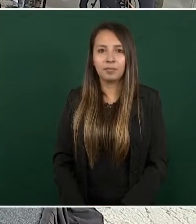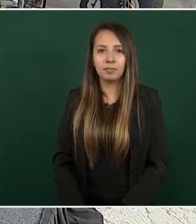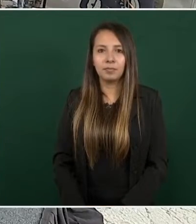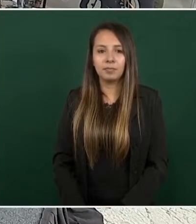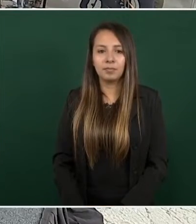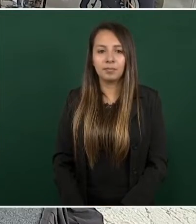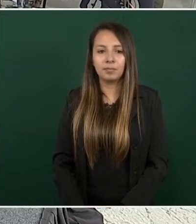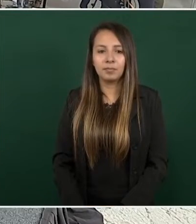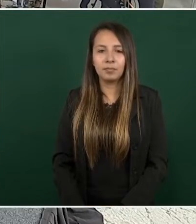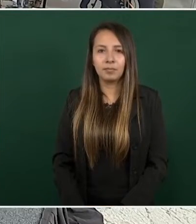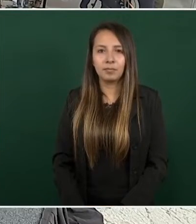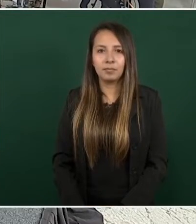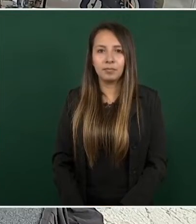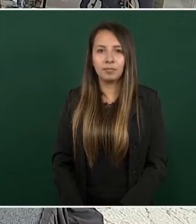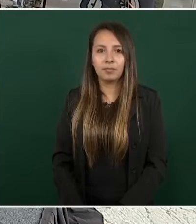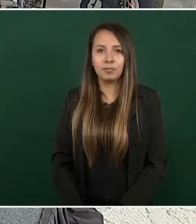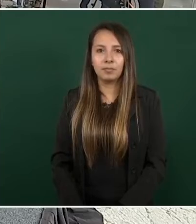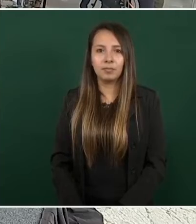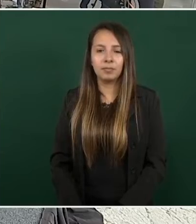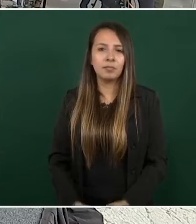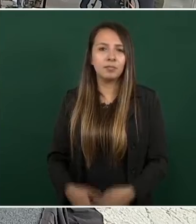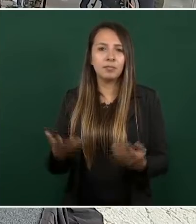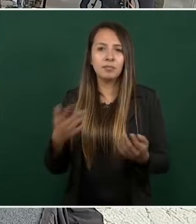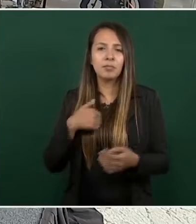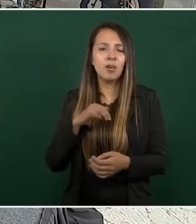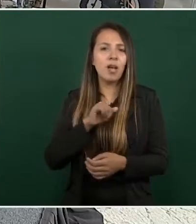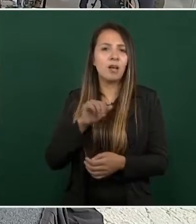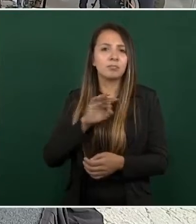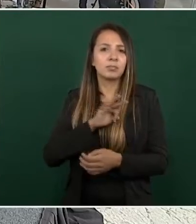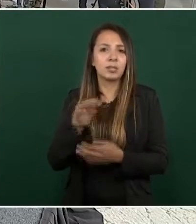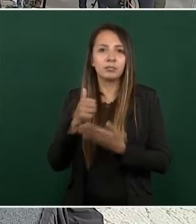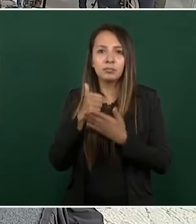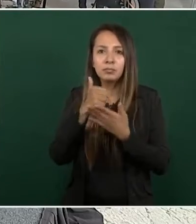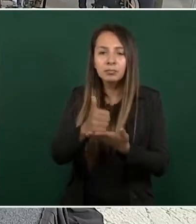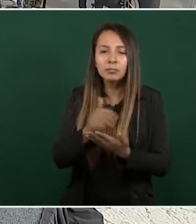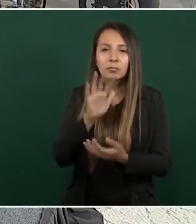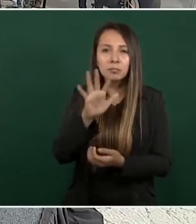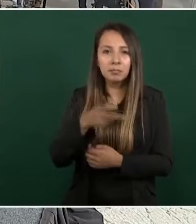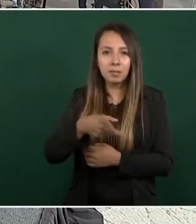No, en lo que yo pueda ayudar, pero la verdad,